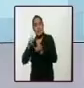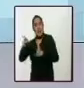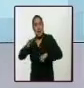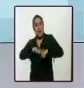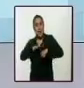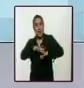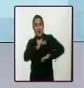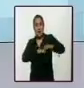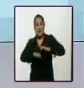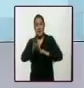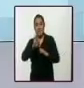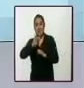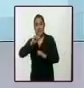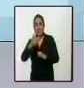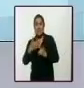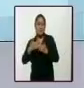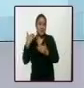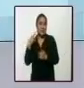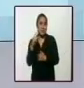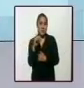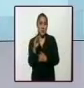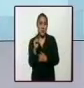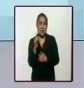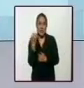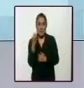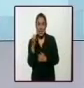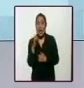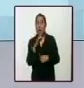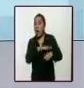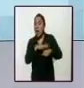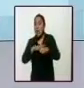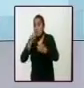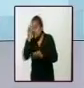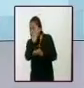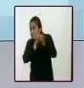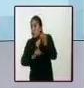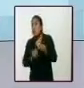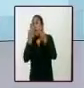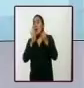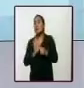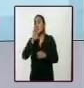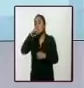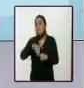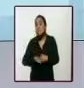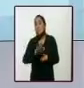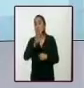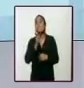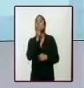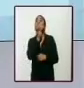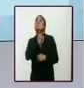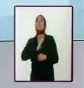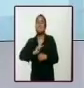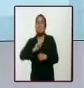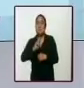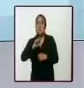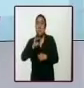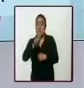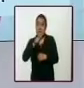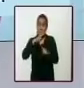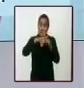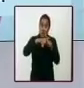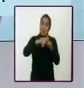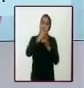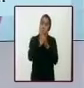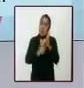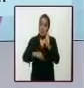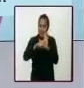el pasado 29 de enero cuando redujo la calificación de petróleos mexicanos y mantuvo su perspectiva negativa. Bueno, vamos a ver quién más ha